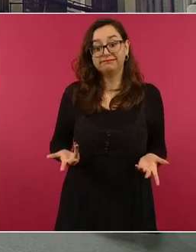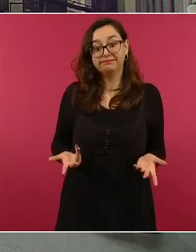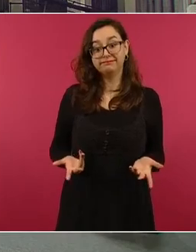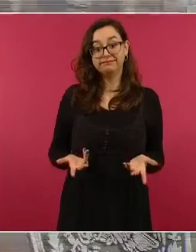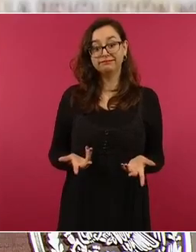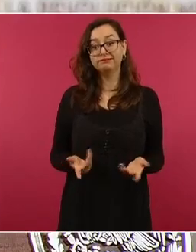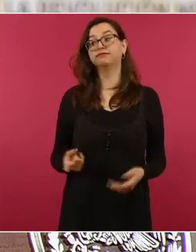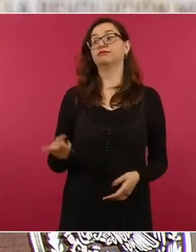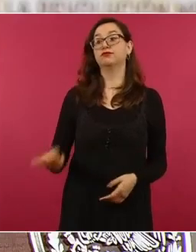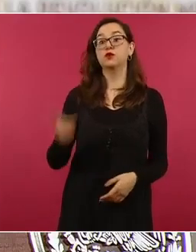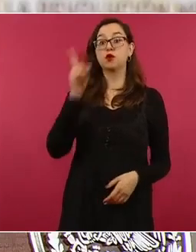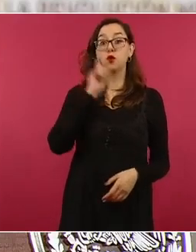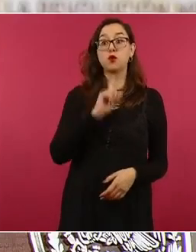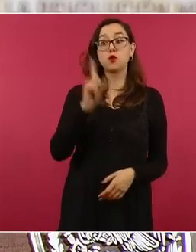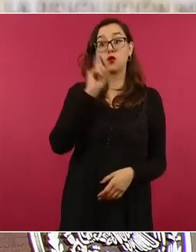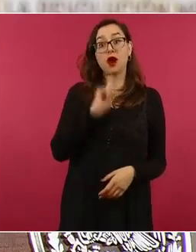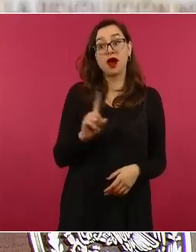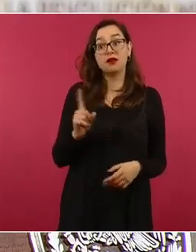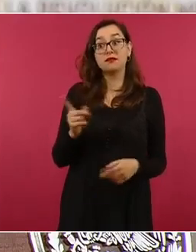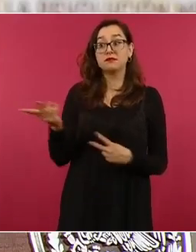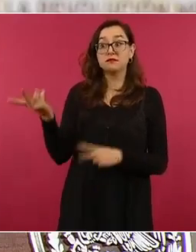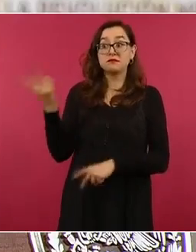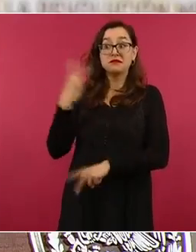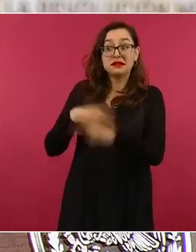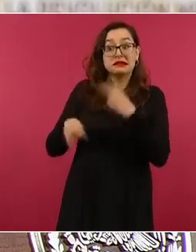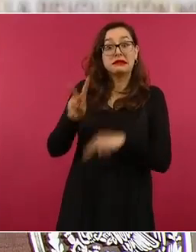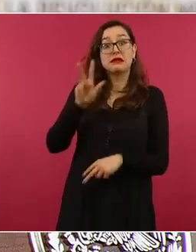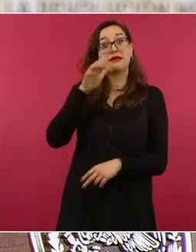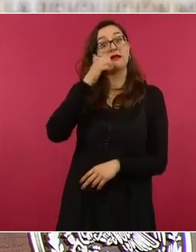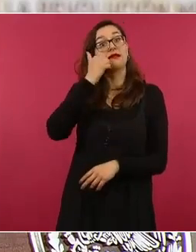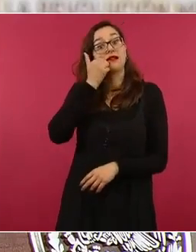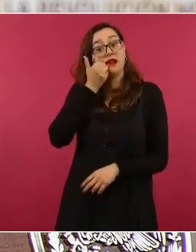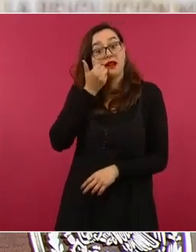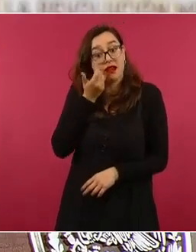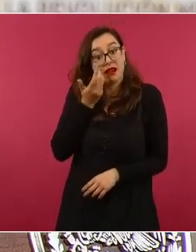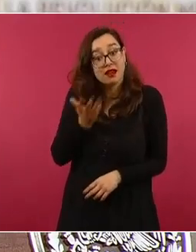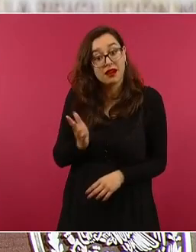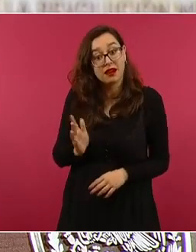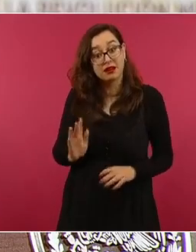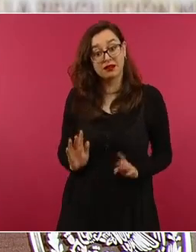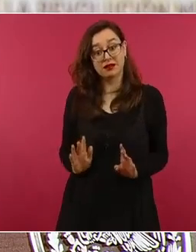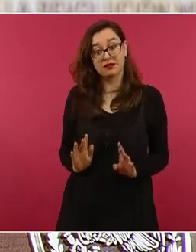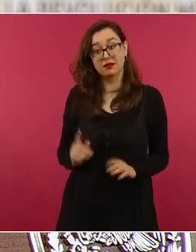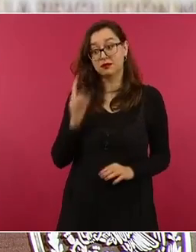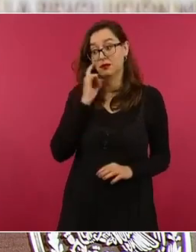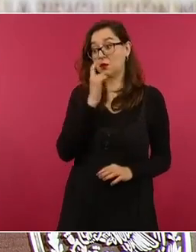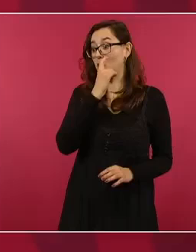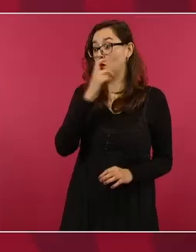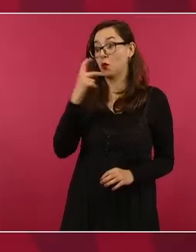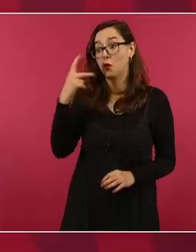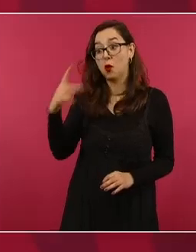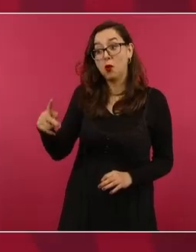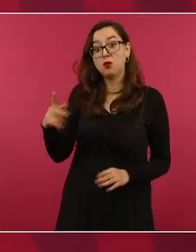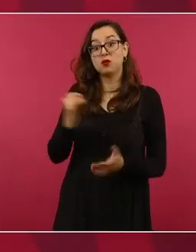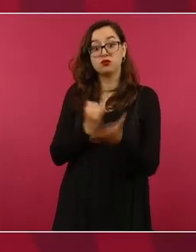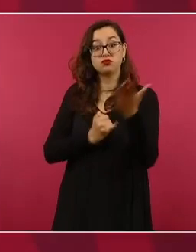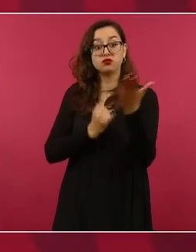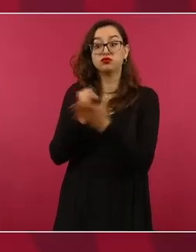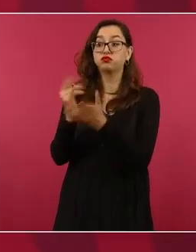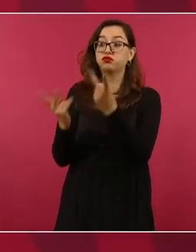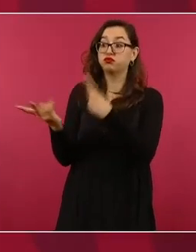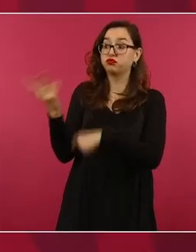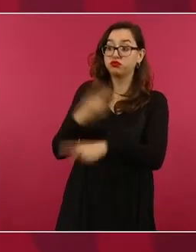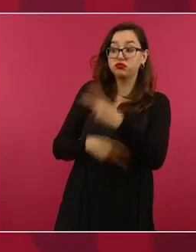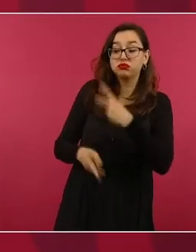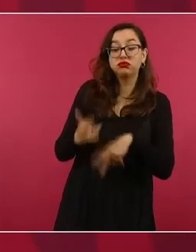lo considera, y también la fiscalía, que es autónoma, pues aquí está